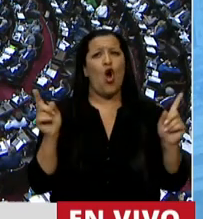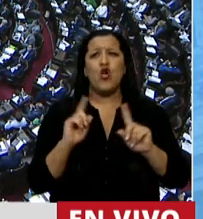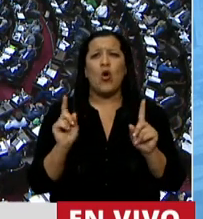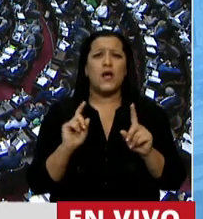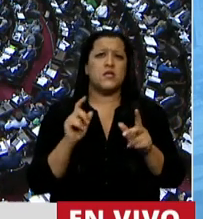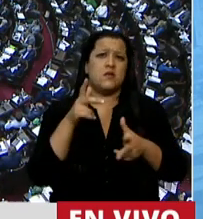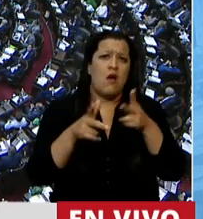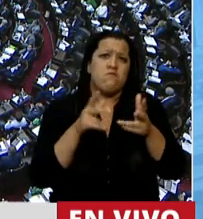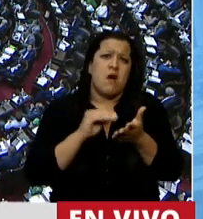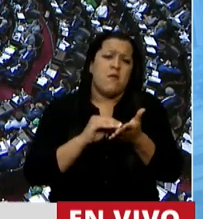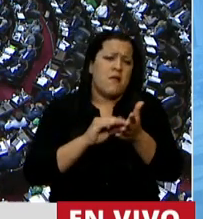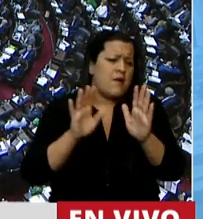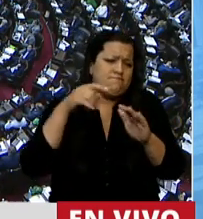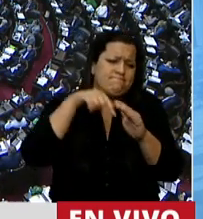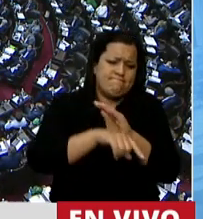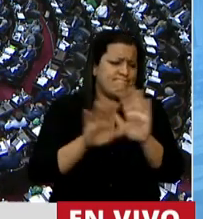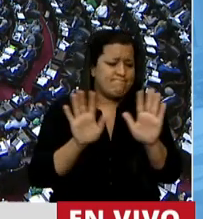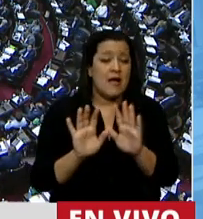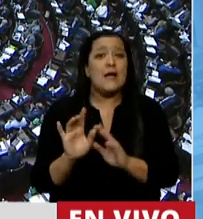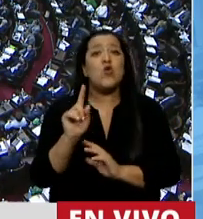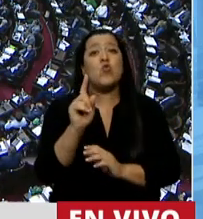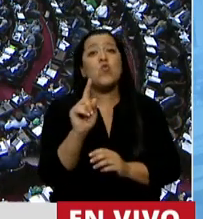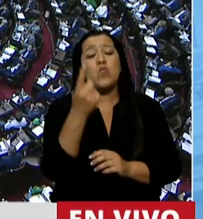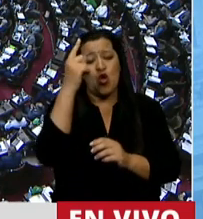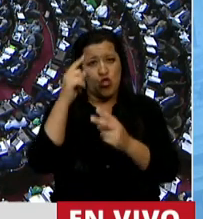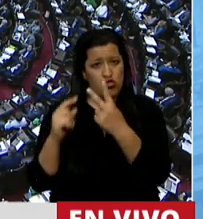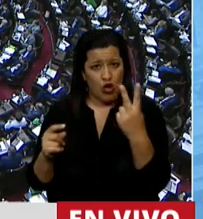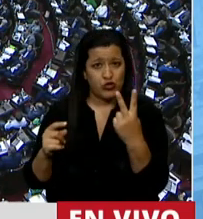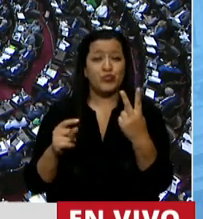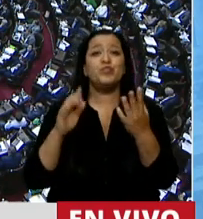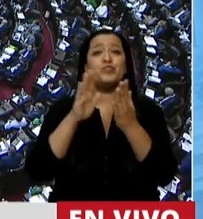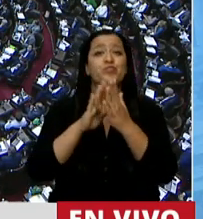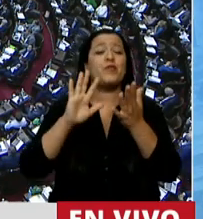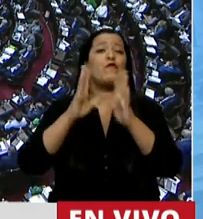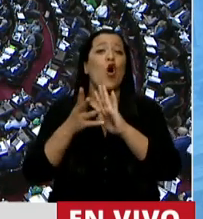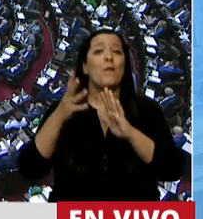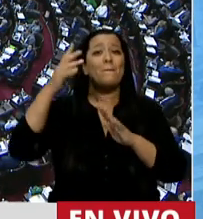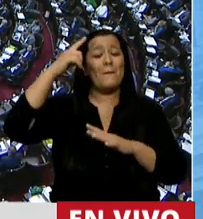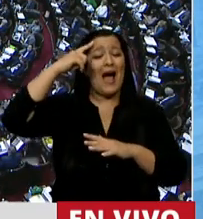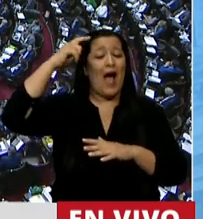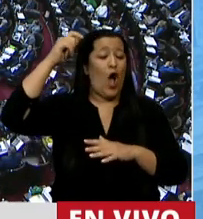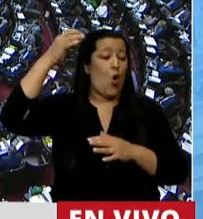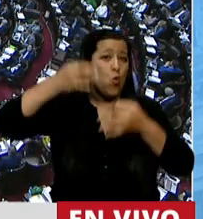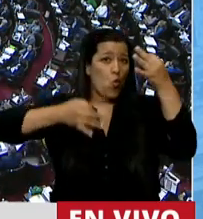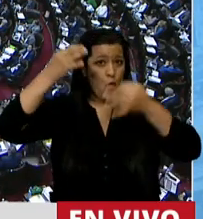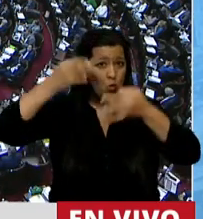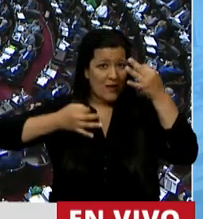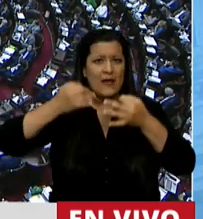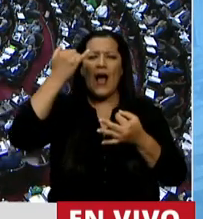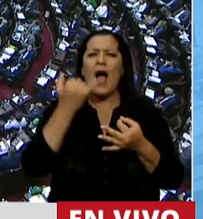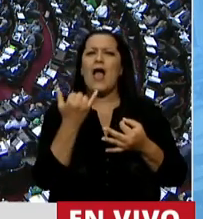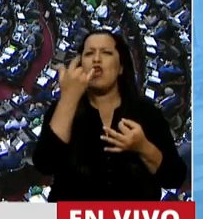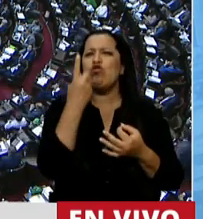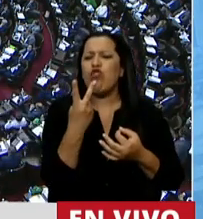No voy a ahondar en eso, salvo en dos citas. En nuestra pirámide jurídica, en toda la legislación, hay dos cosas que son